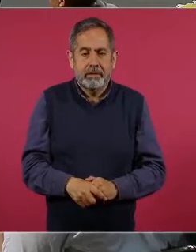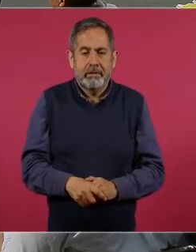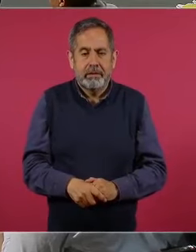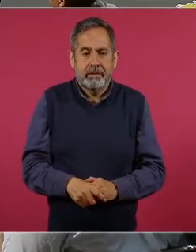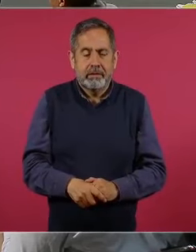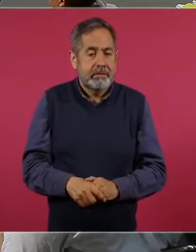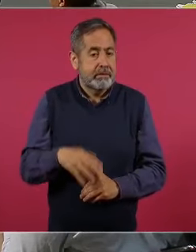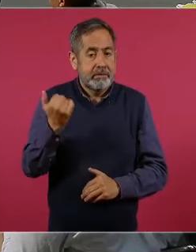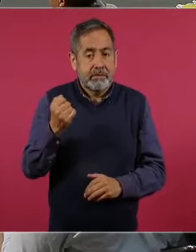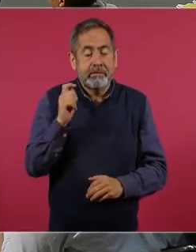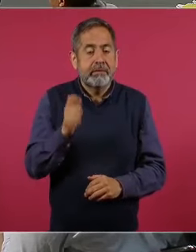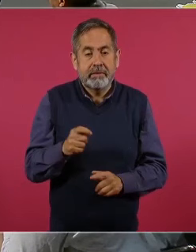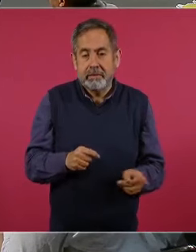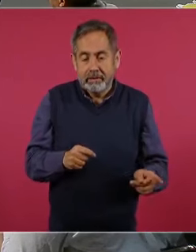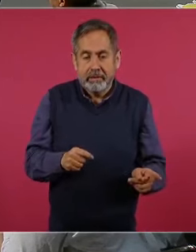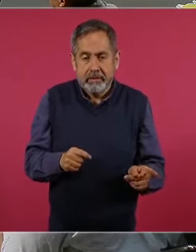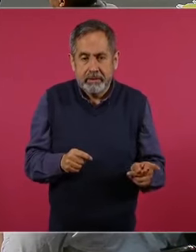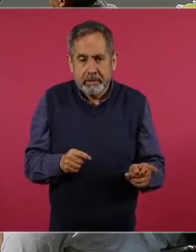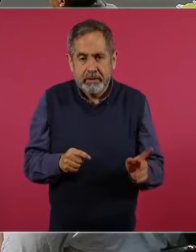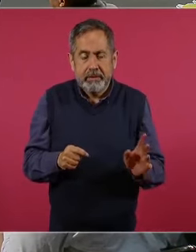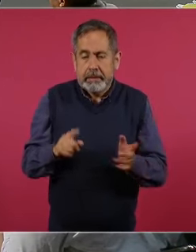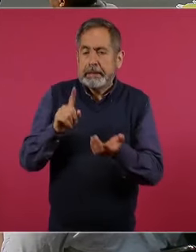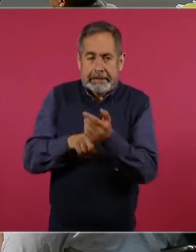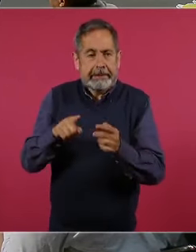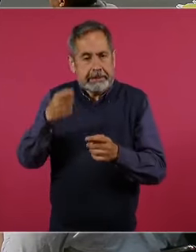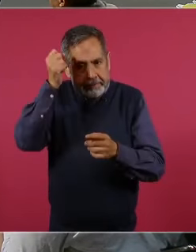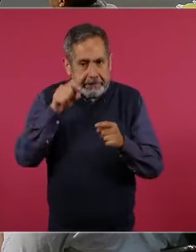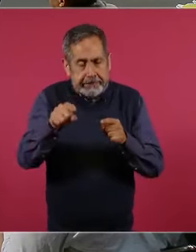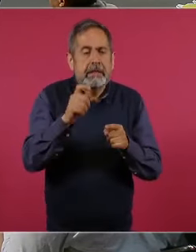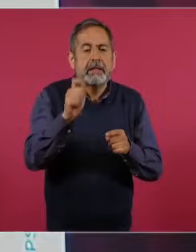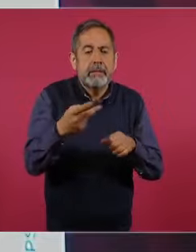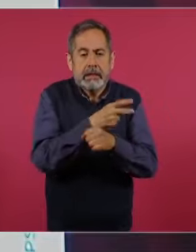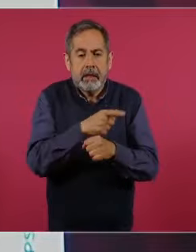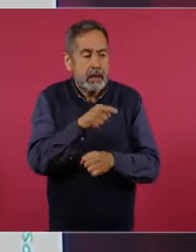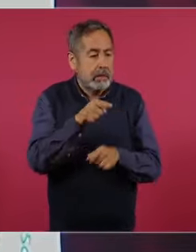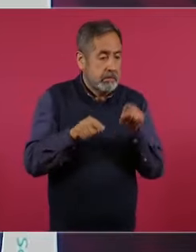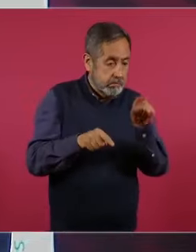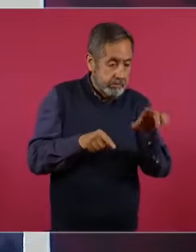Y lo que hemos tenido son enfrentamientos